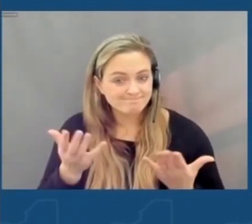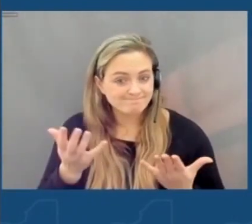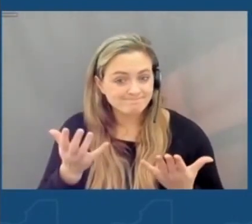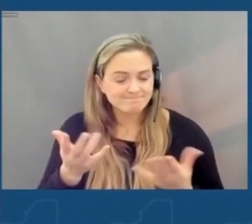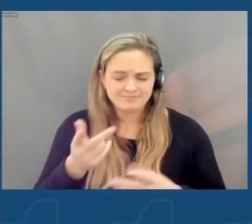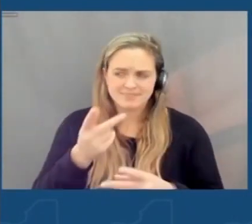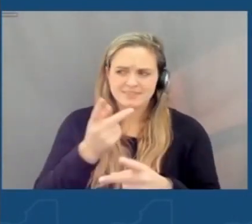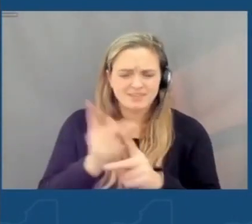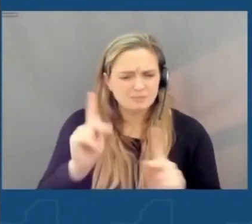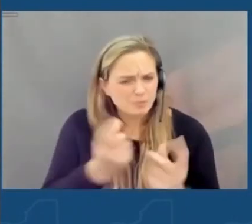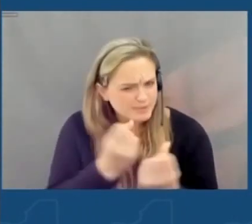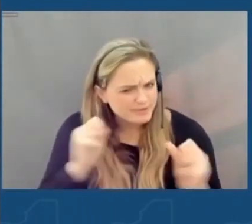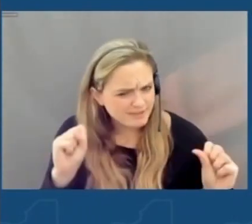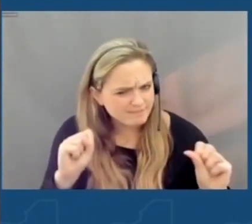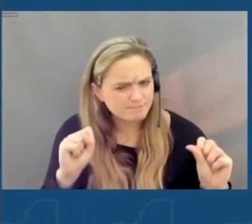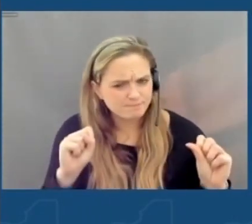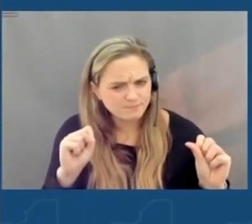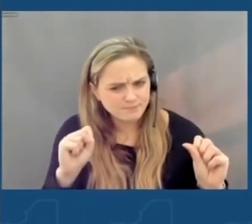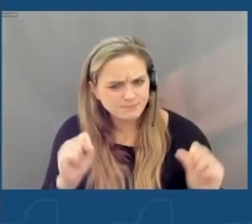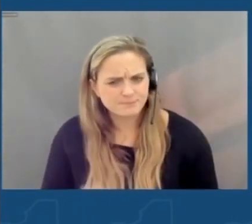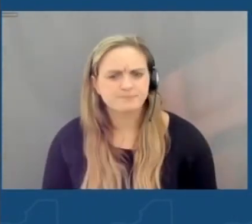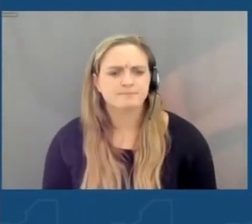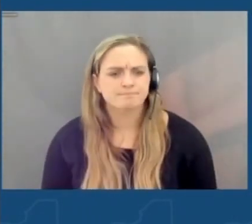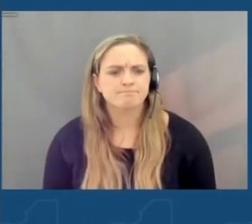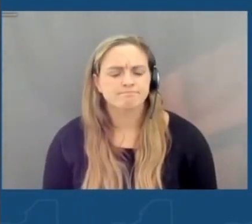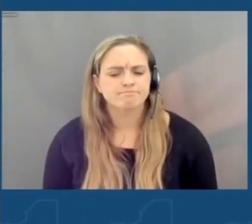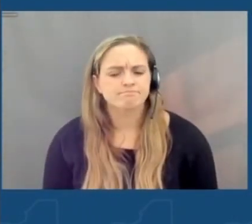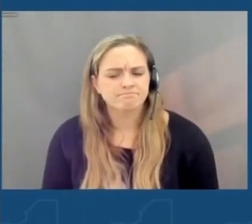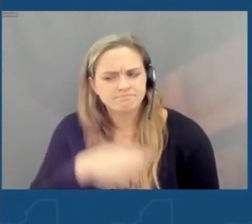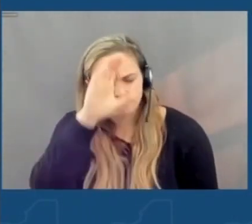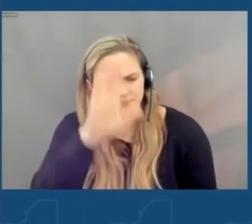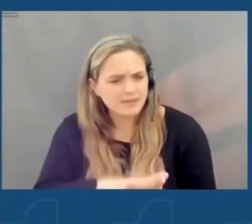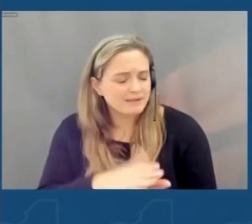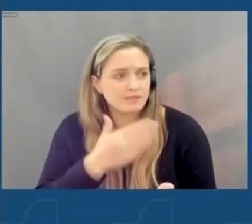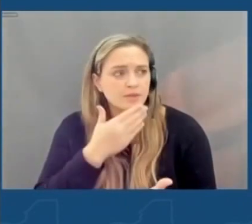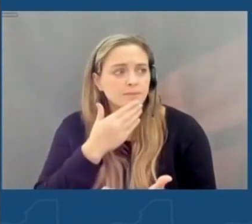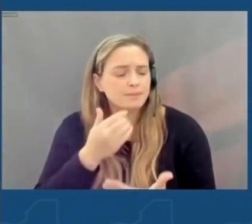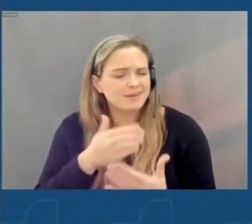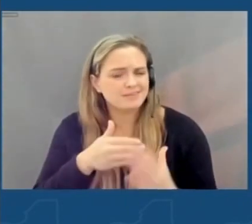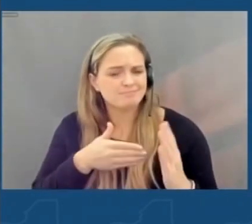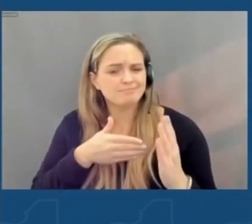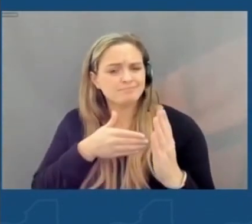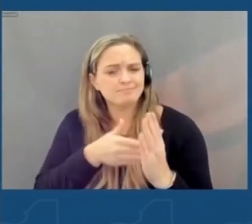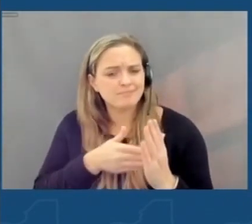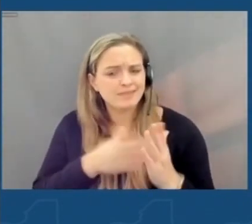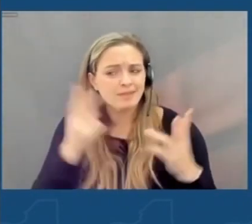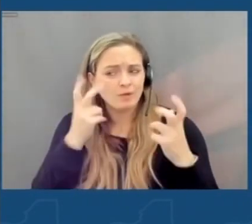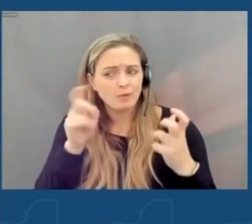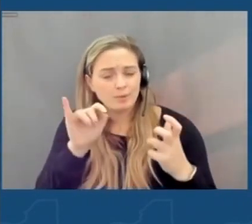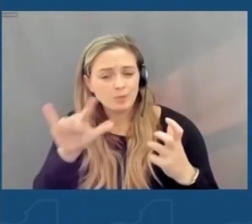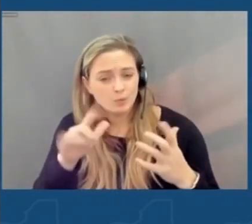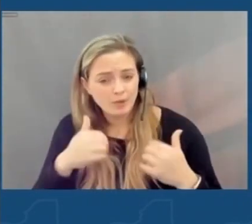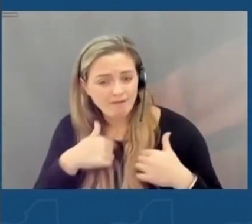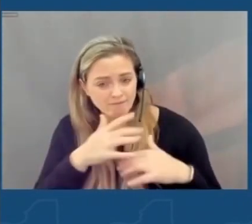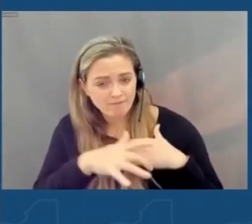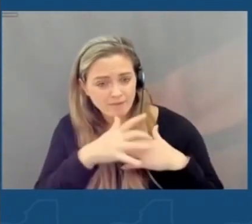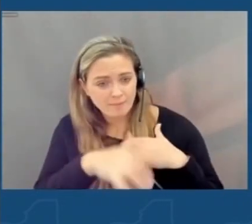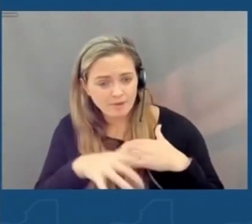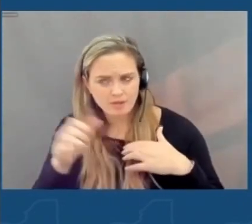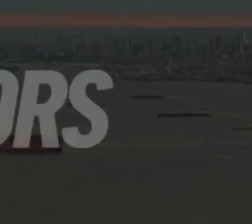automáticamente. La ley de Clean Slate de Nueva York permitirá que la mayoría de antecedentes penales sean sellados